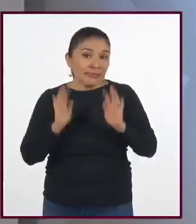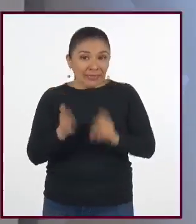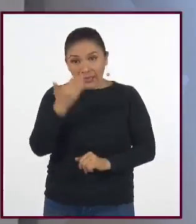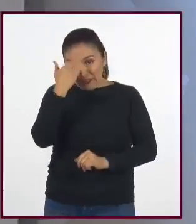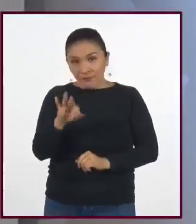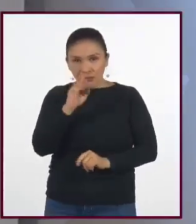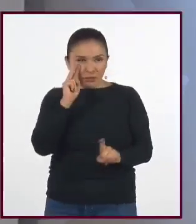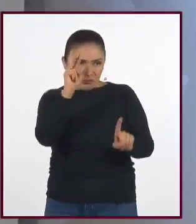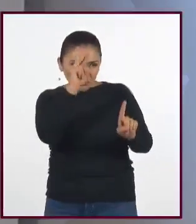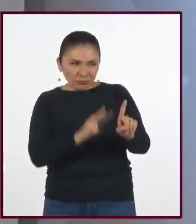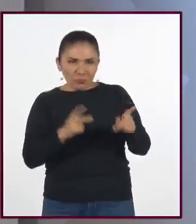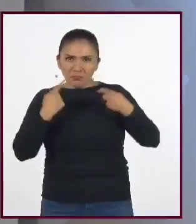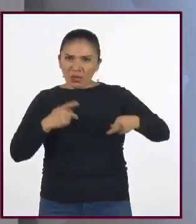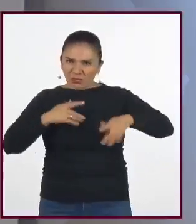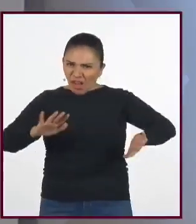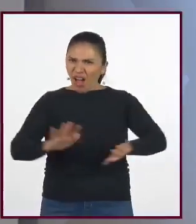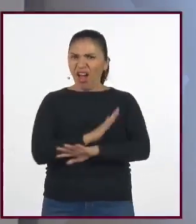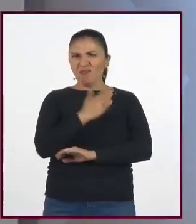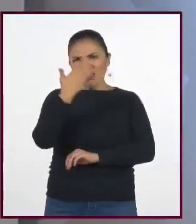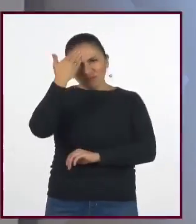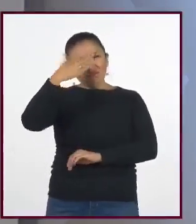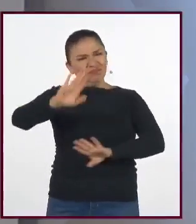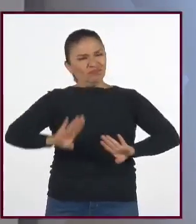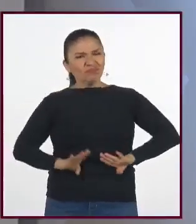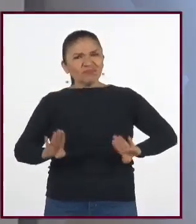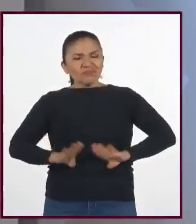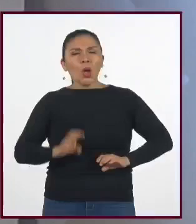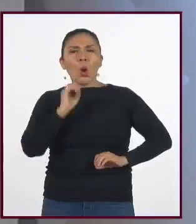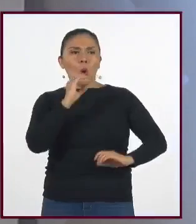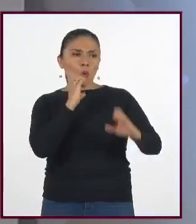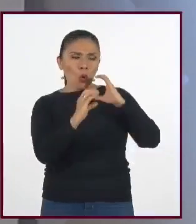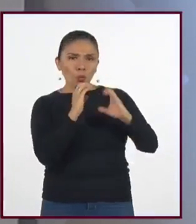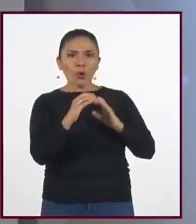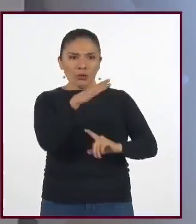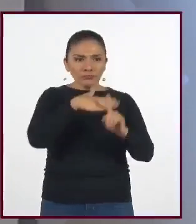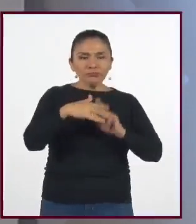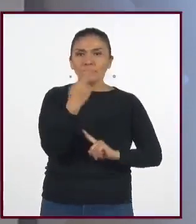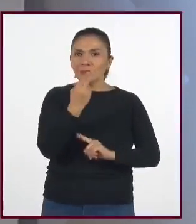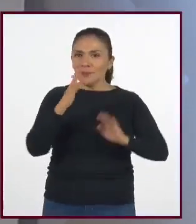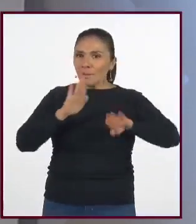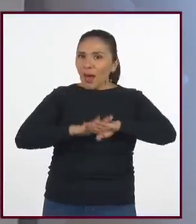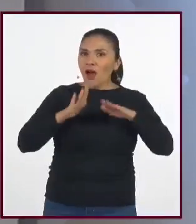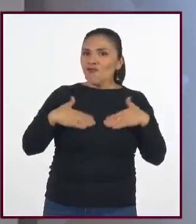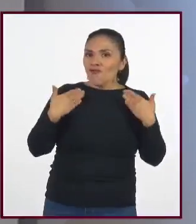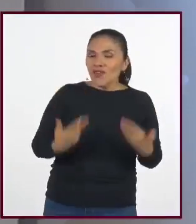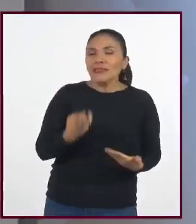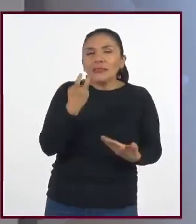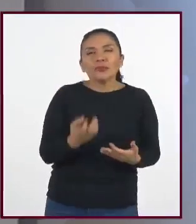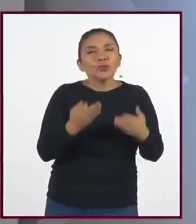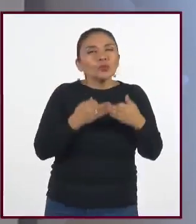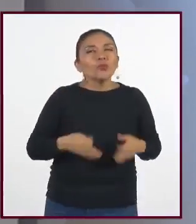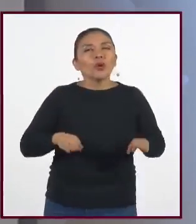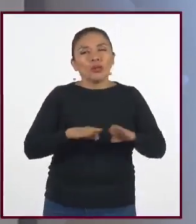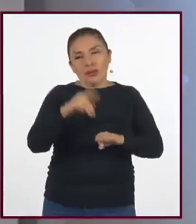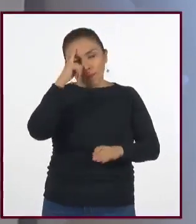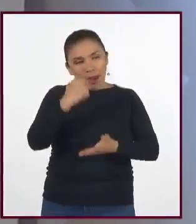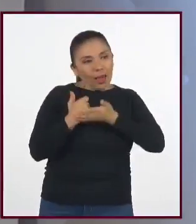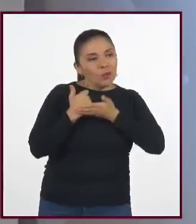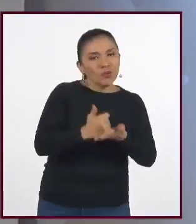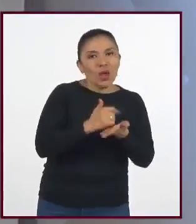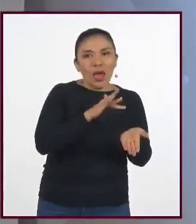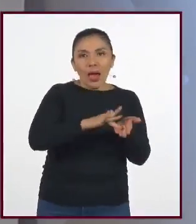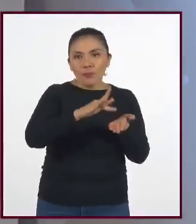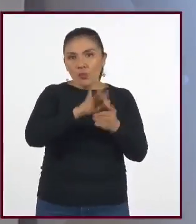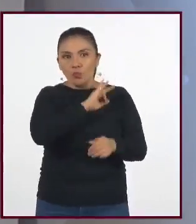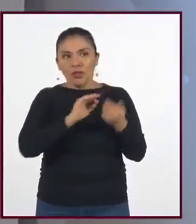de comportamiento, establecer canales de comunicación y generar entornos de confianza son claves para brindar apoyo y prevenir